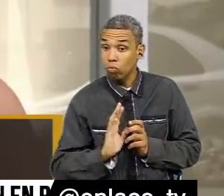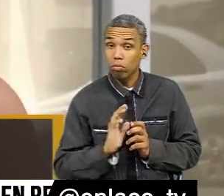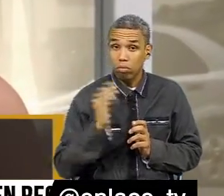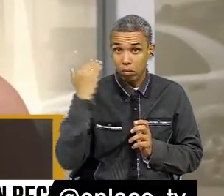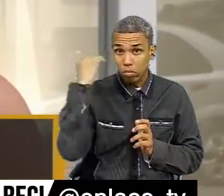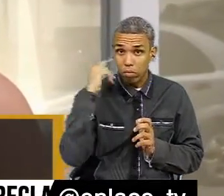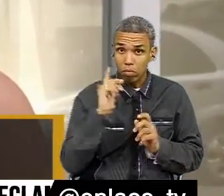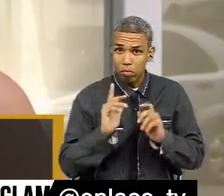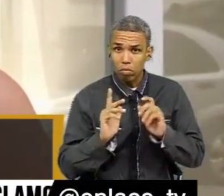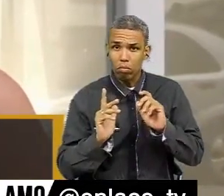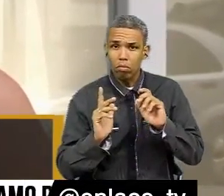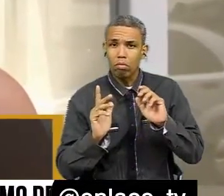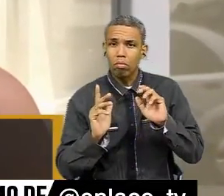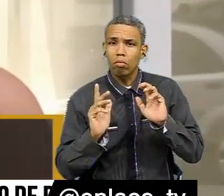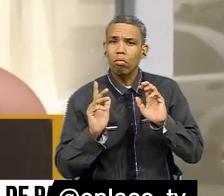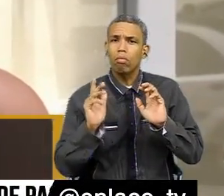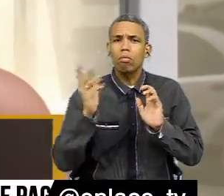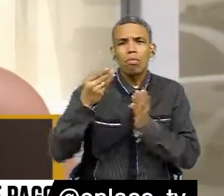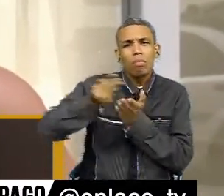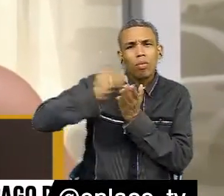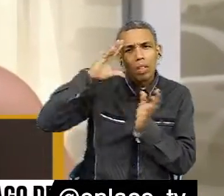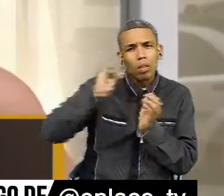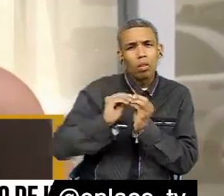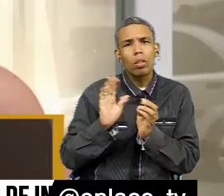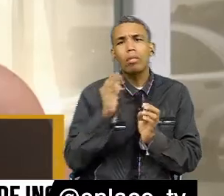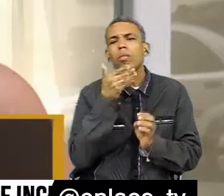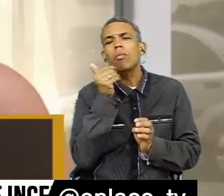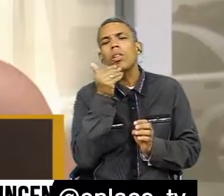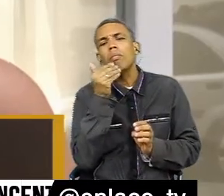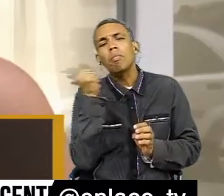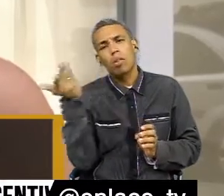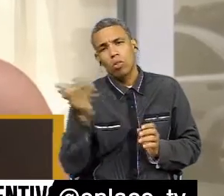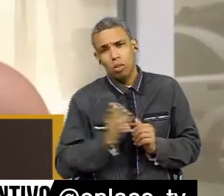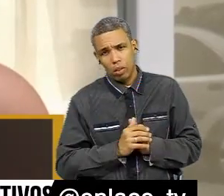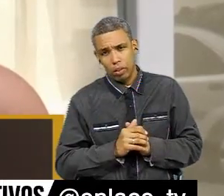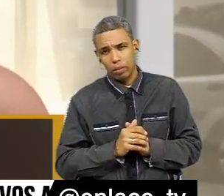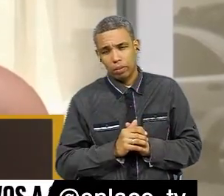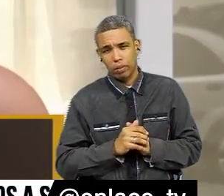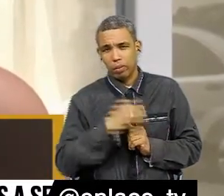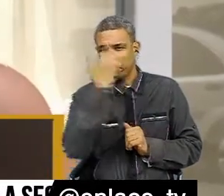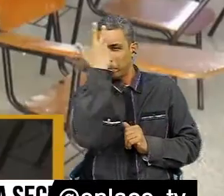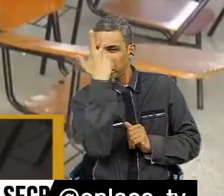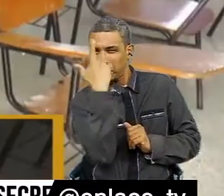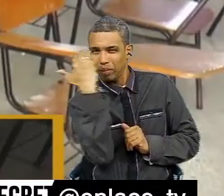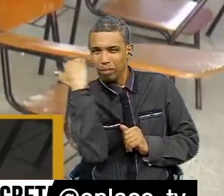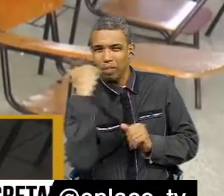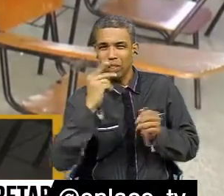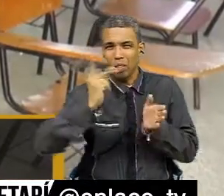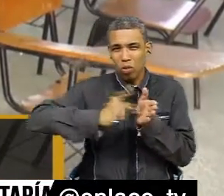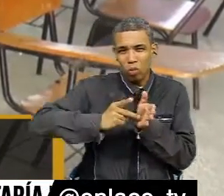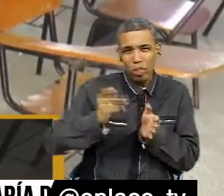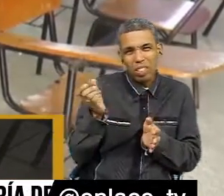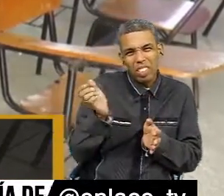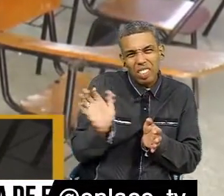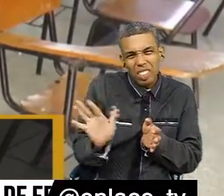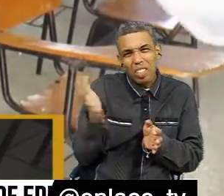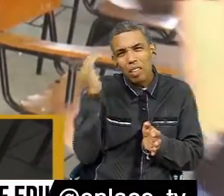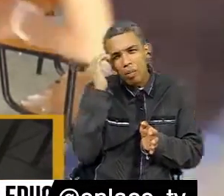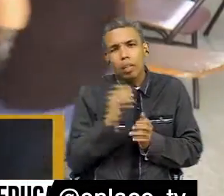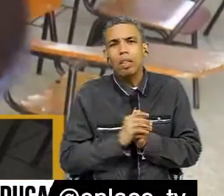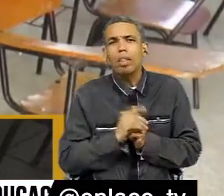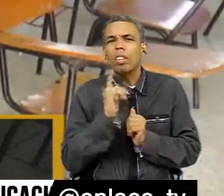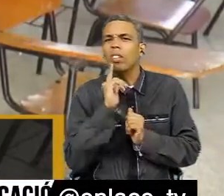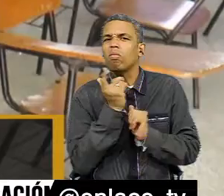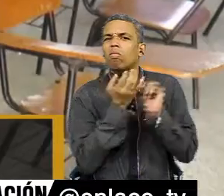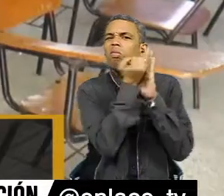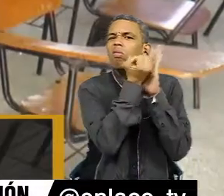sido beneficiarios de un incentivo económico por ser los mejores colegios del índice sintético del 2015. ¿Qué es el índice sintético? Es los resultados de las pruebas